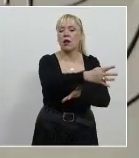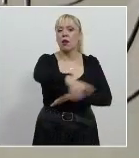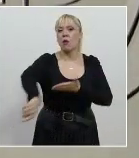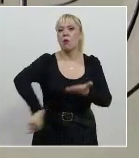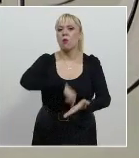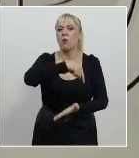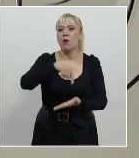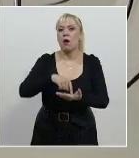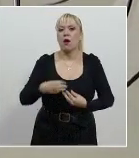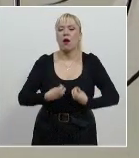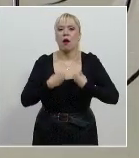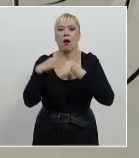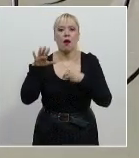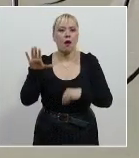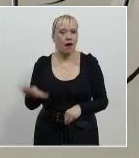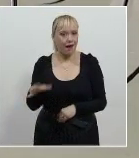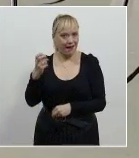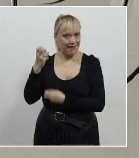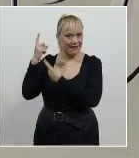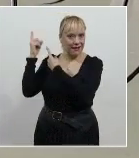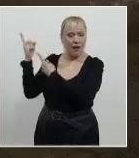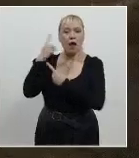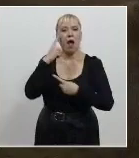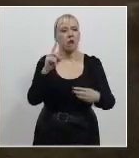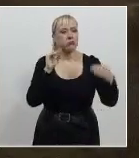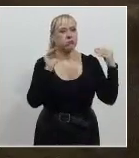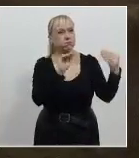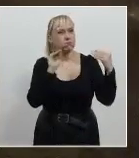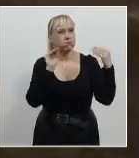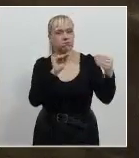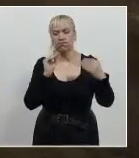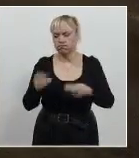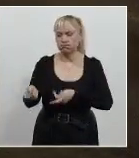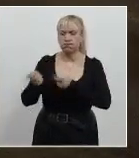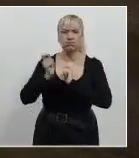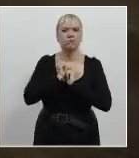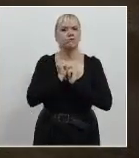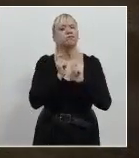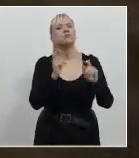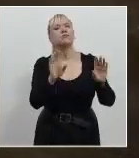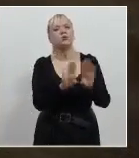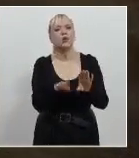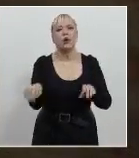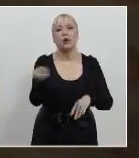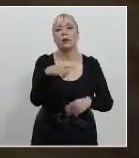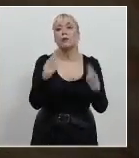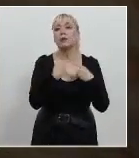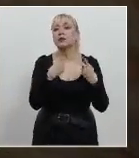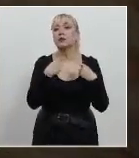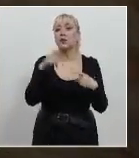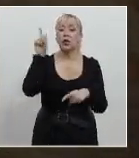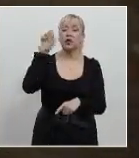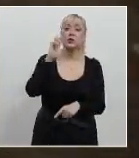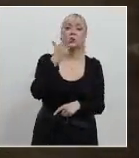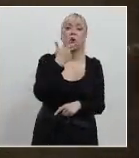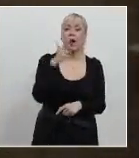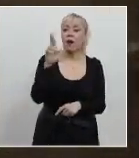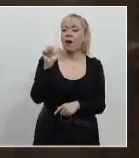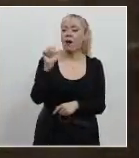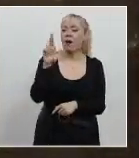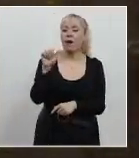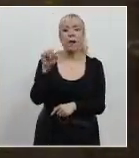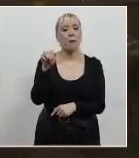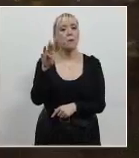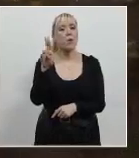El Instituto Federal de Defensoría Pública consiguió a través de representación jurídica que rarámuris en Chihuahua tengan derecho a la movilidad